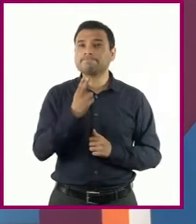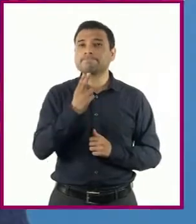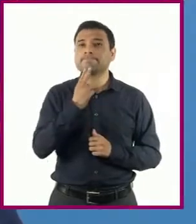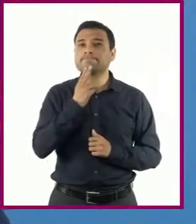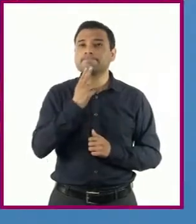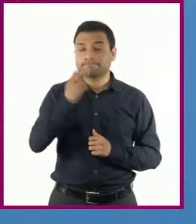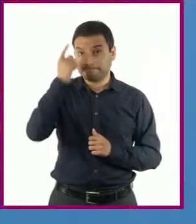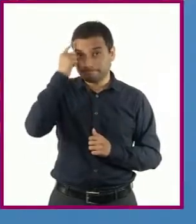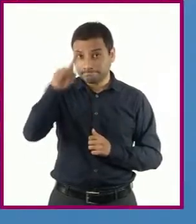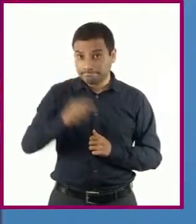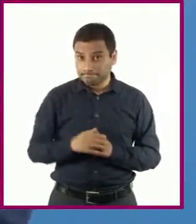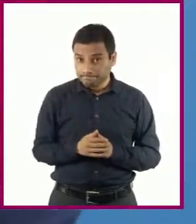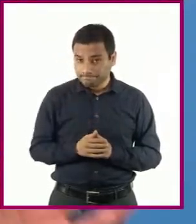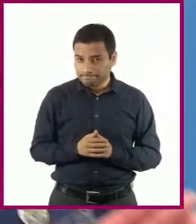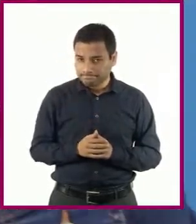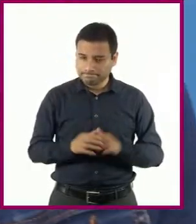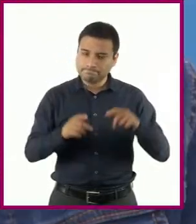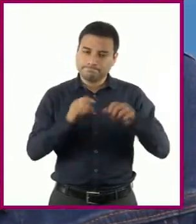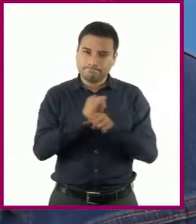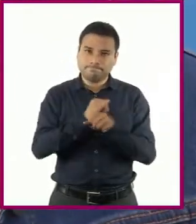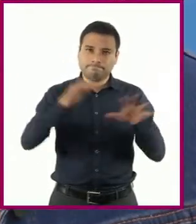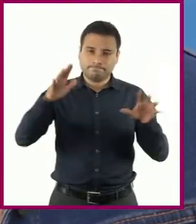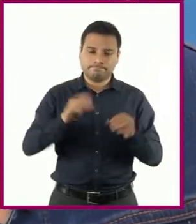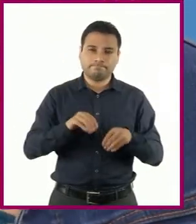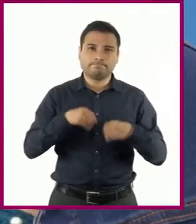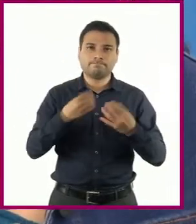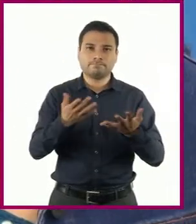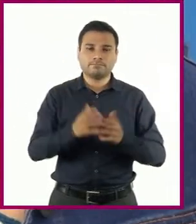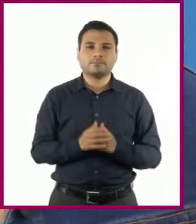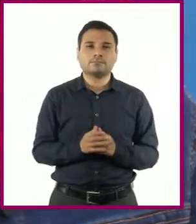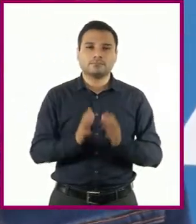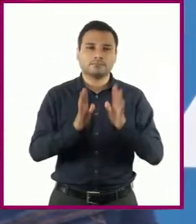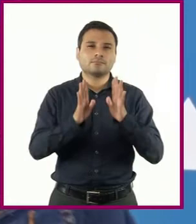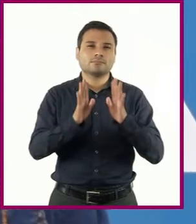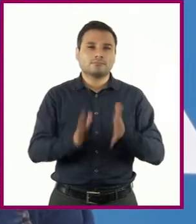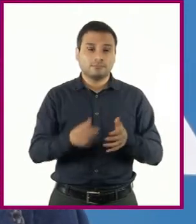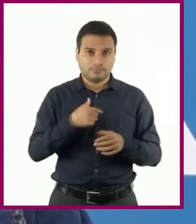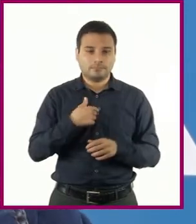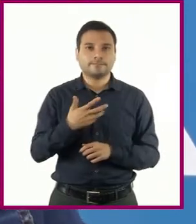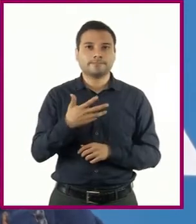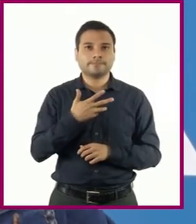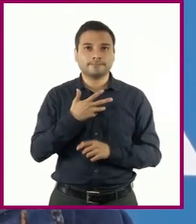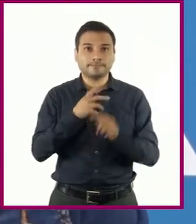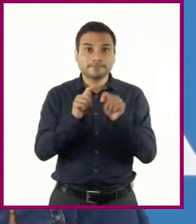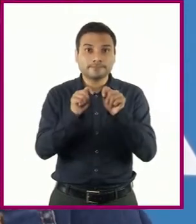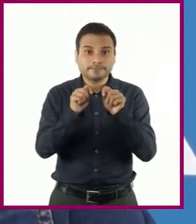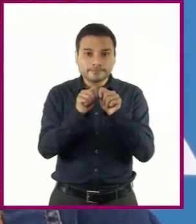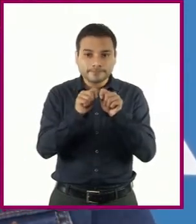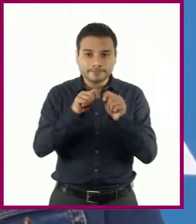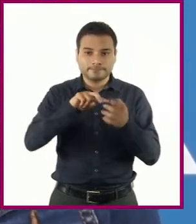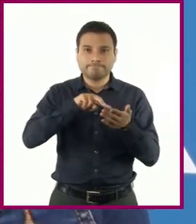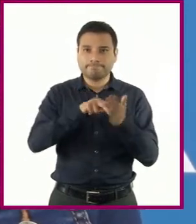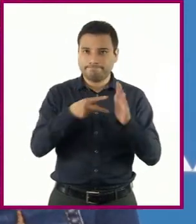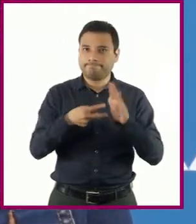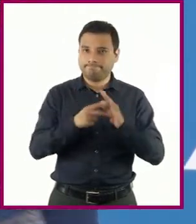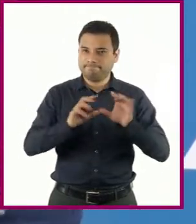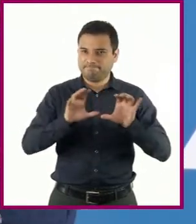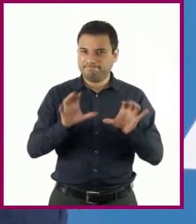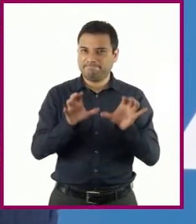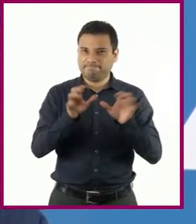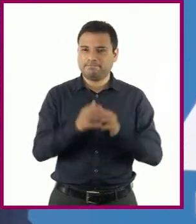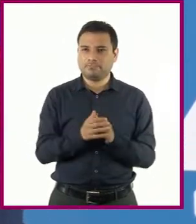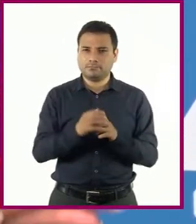conocimiento. Maestra, ahora que lo comenta, tengo un tío que es ingeniero en sistemas. Trabaja para una